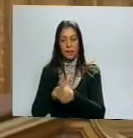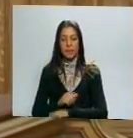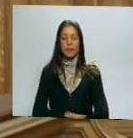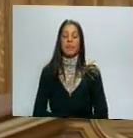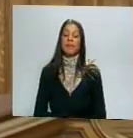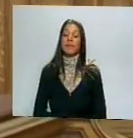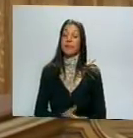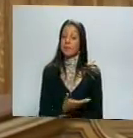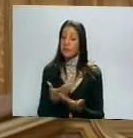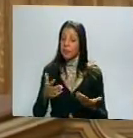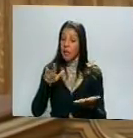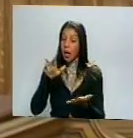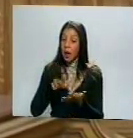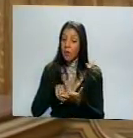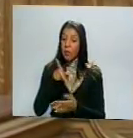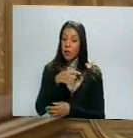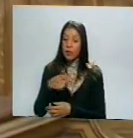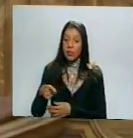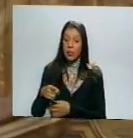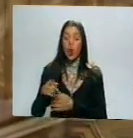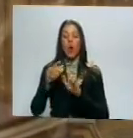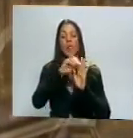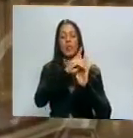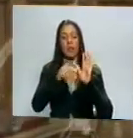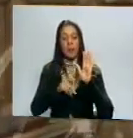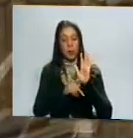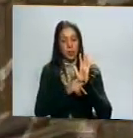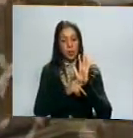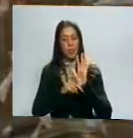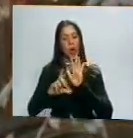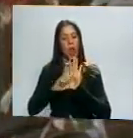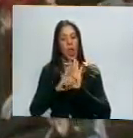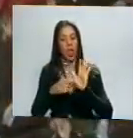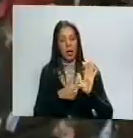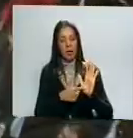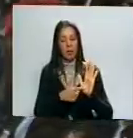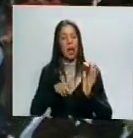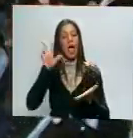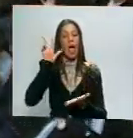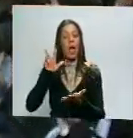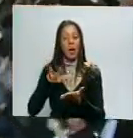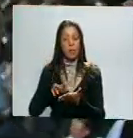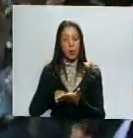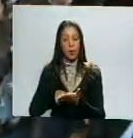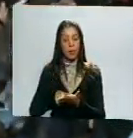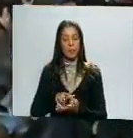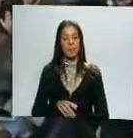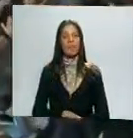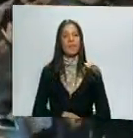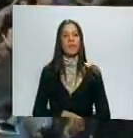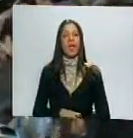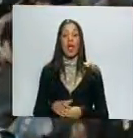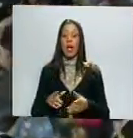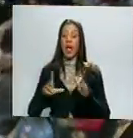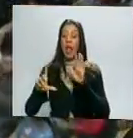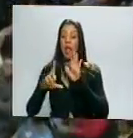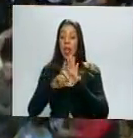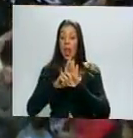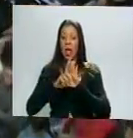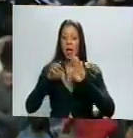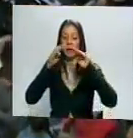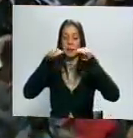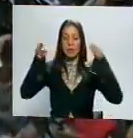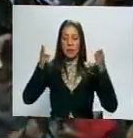En consideración para aprobación las disposiciones finales de esta ley. Aprobado, y queda aprobado entonces la ley de